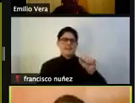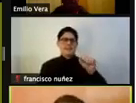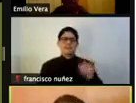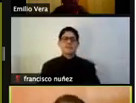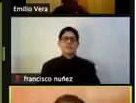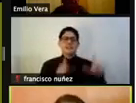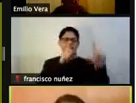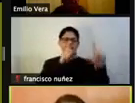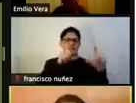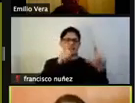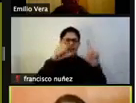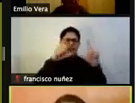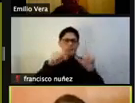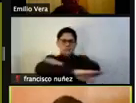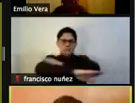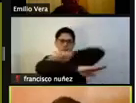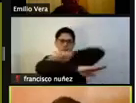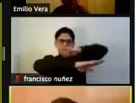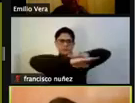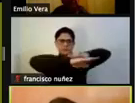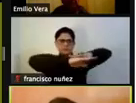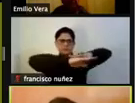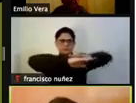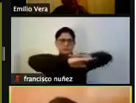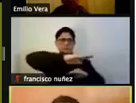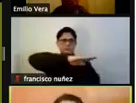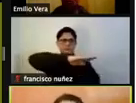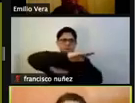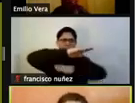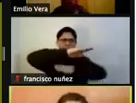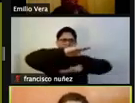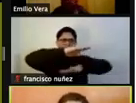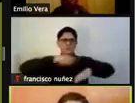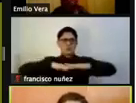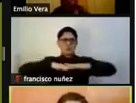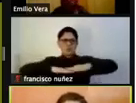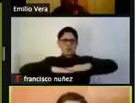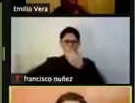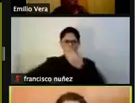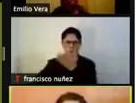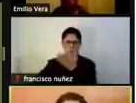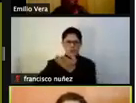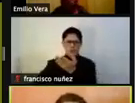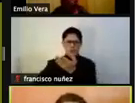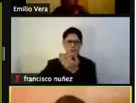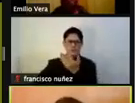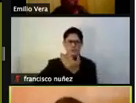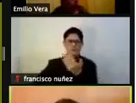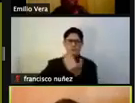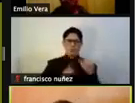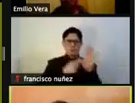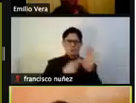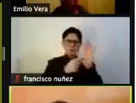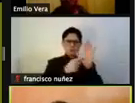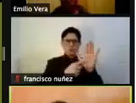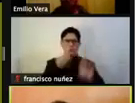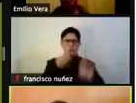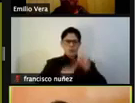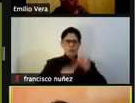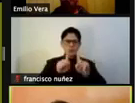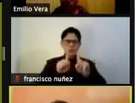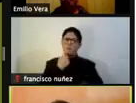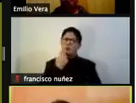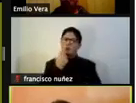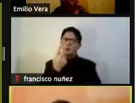marino. Unas imágenes que usted mostró hace unos minutos. Pregunta si